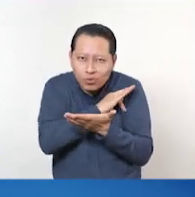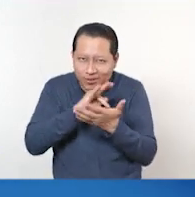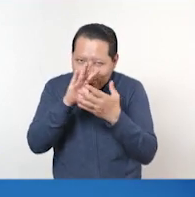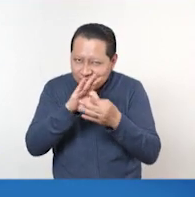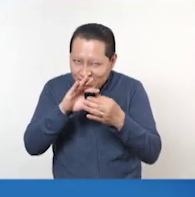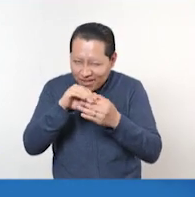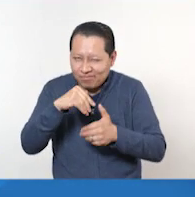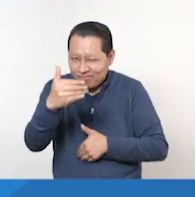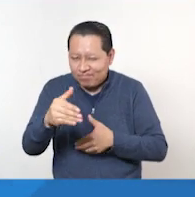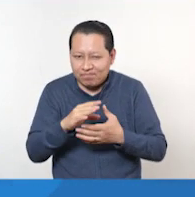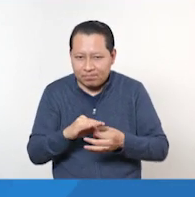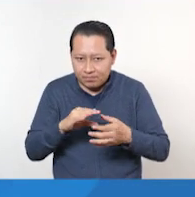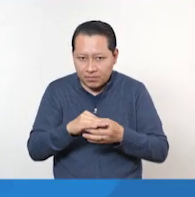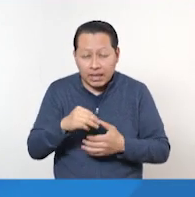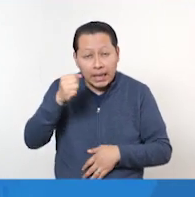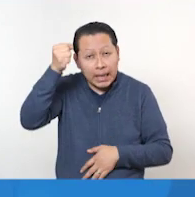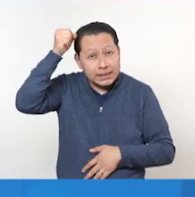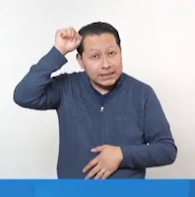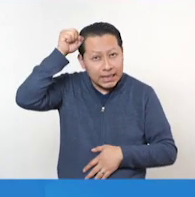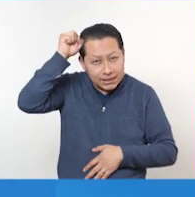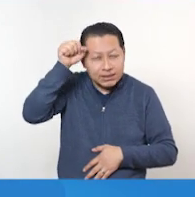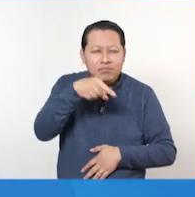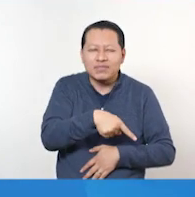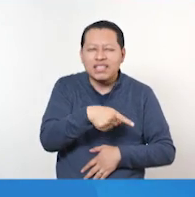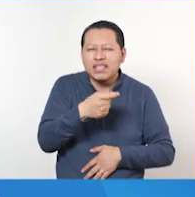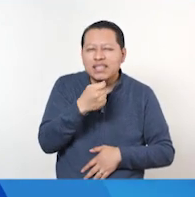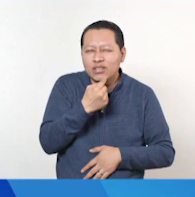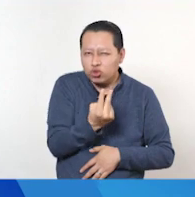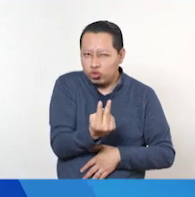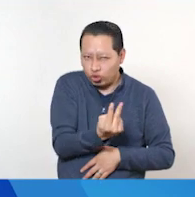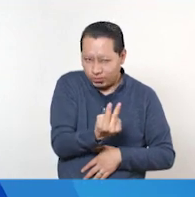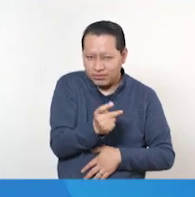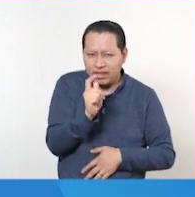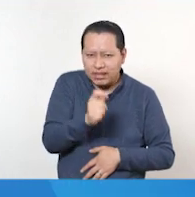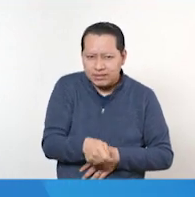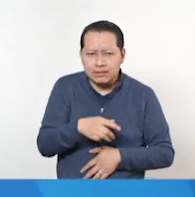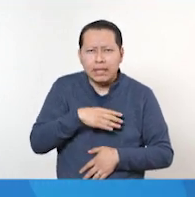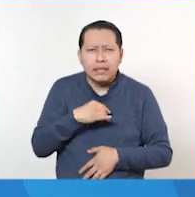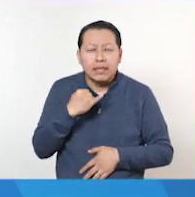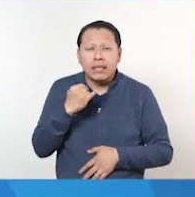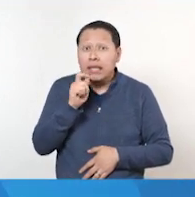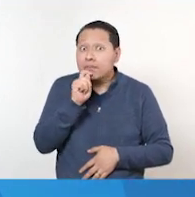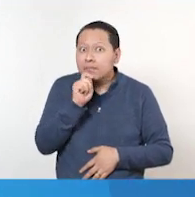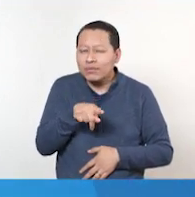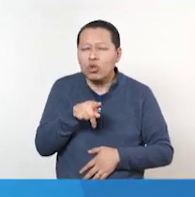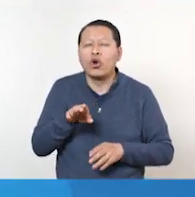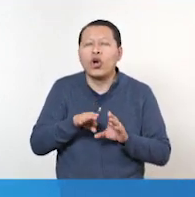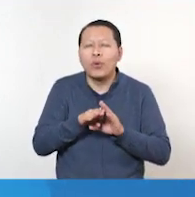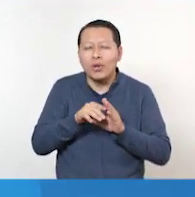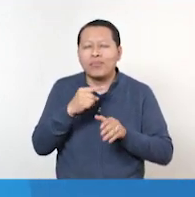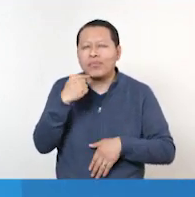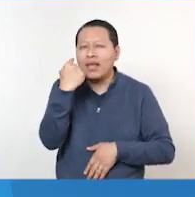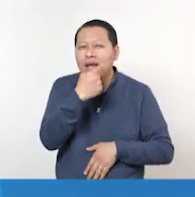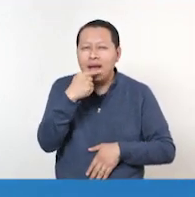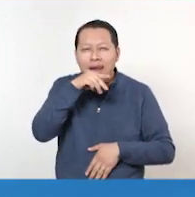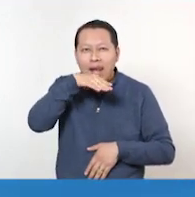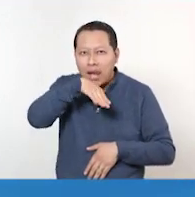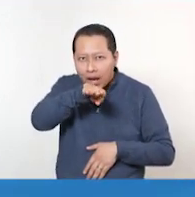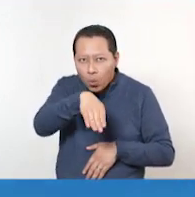adelante. Ishanti y Kuri se encontraron con el malvado Lengua Larga, que es el villano de este